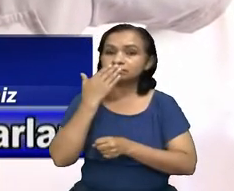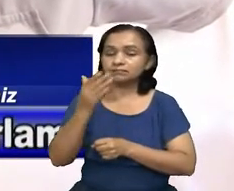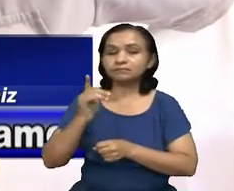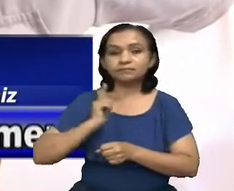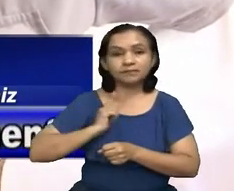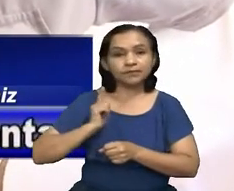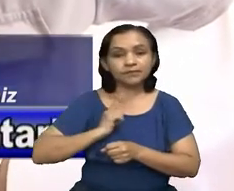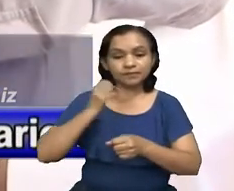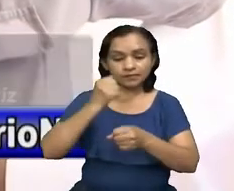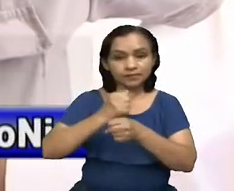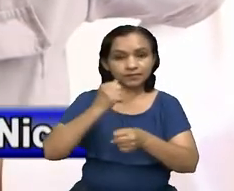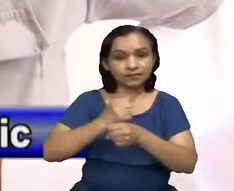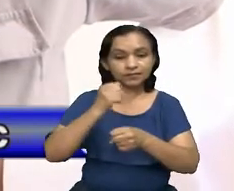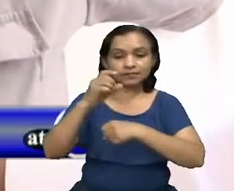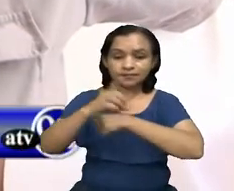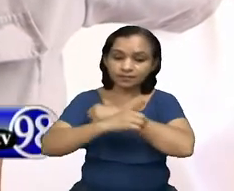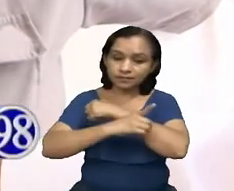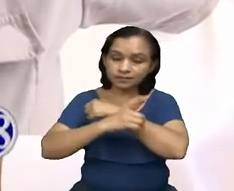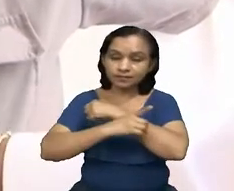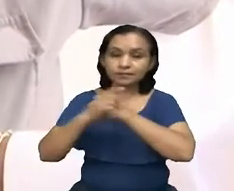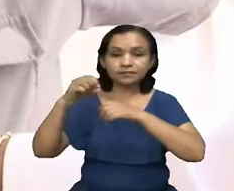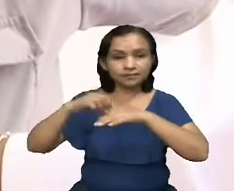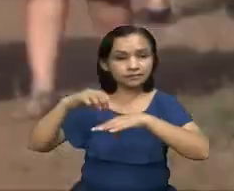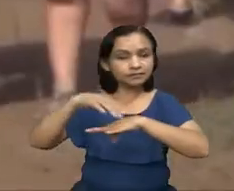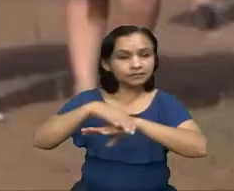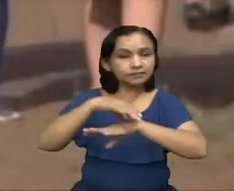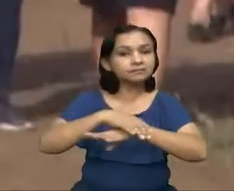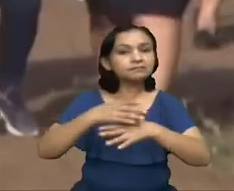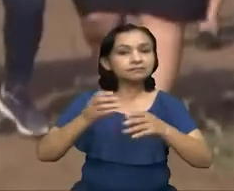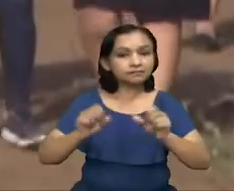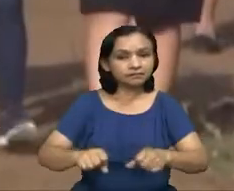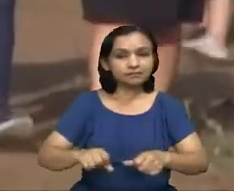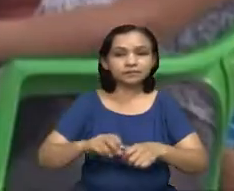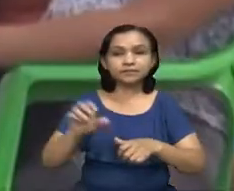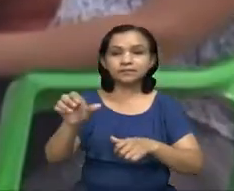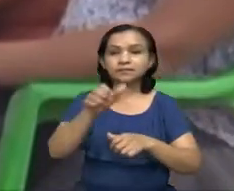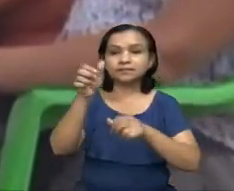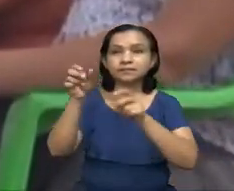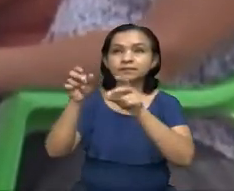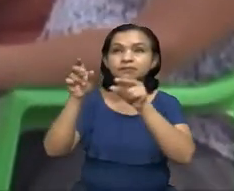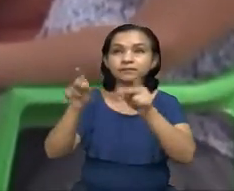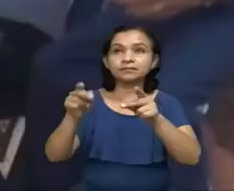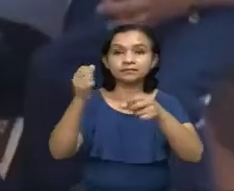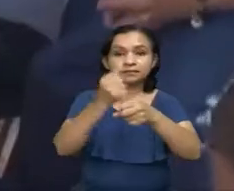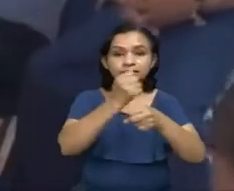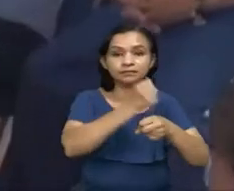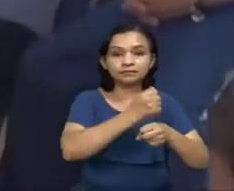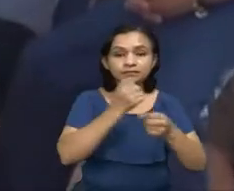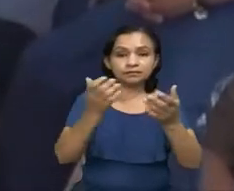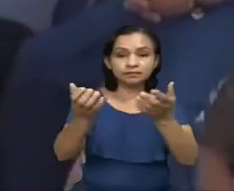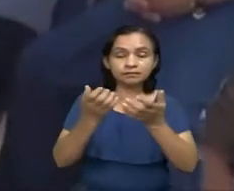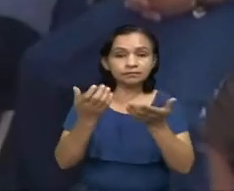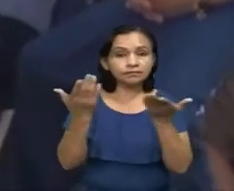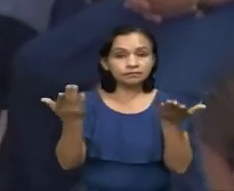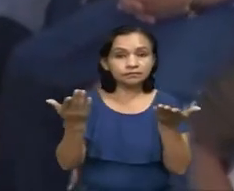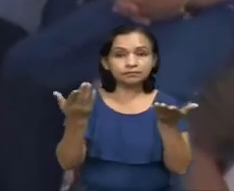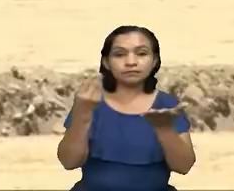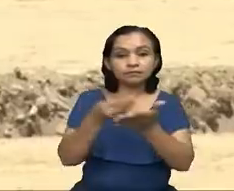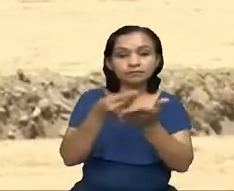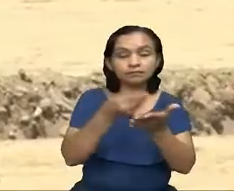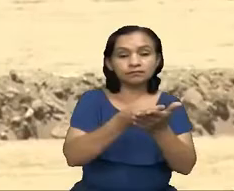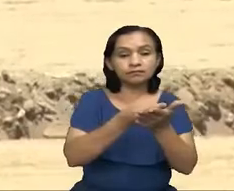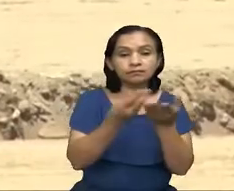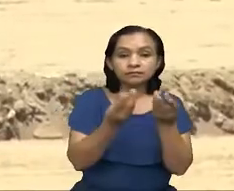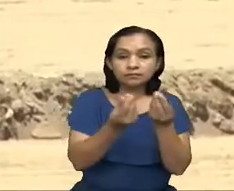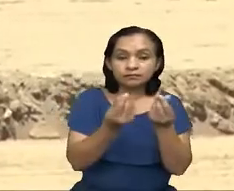ahí trabajando con el comandante y la compañera Rosario Amarillo. Otros trabajadores del Estado piensan invertir el 13º mes en la compra de